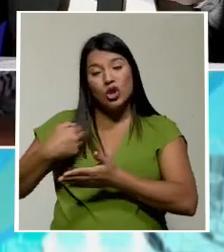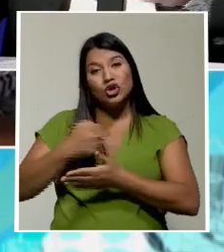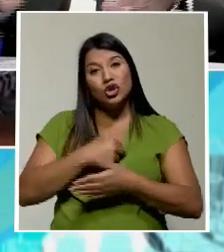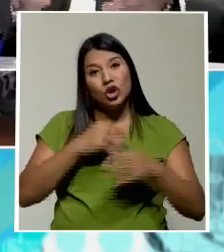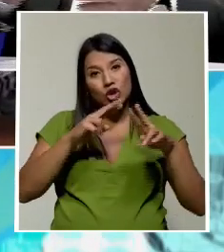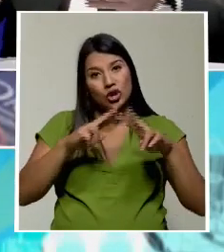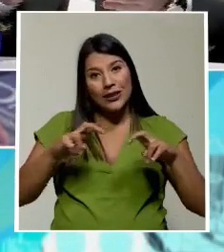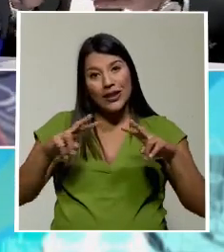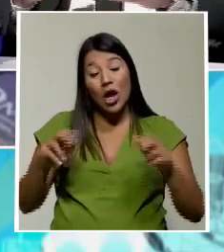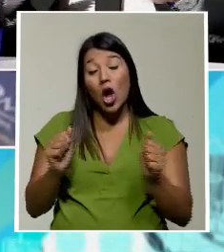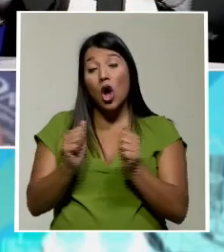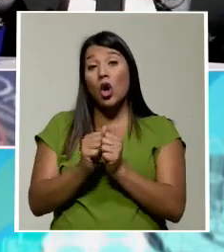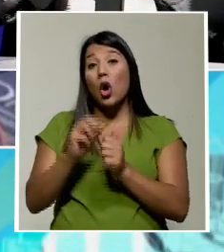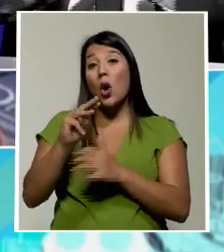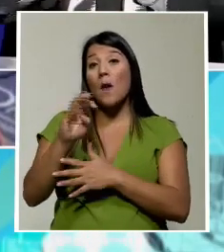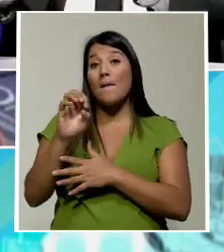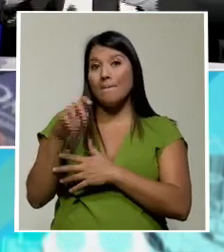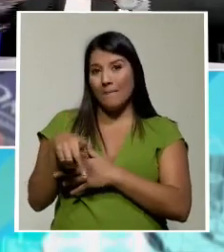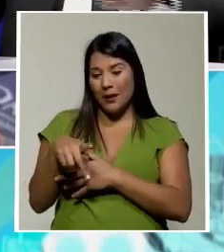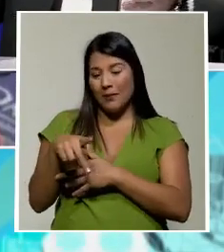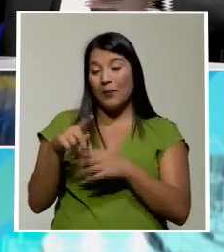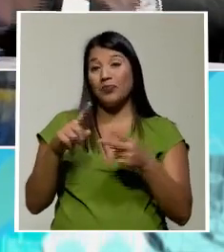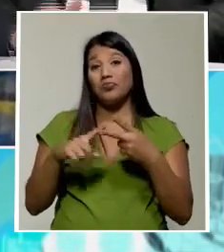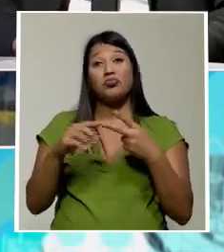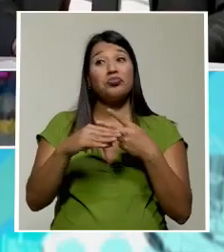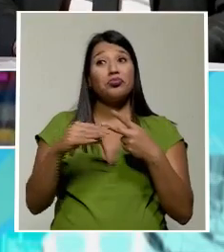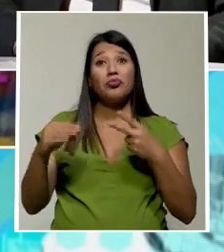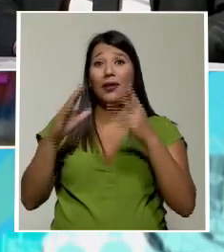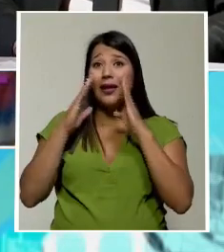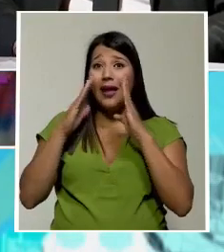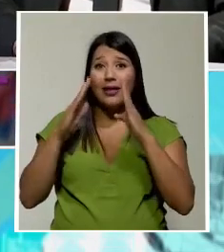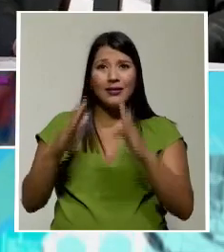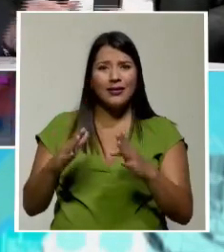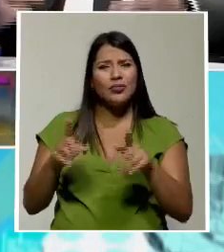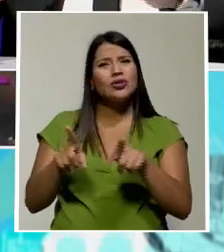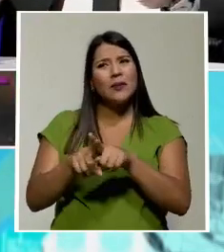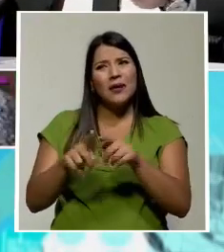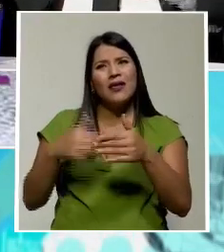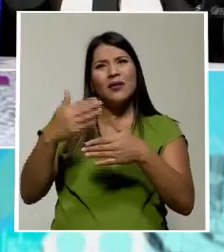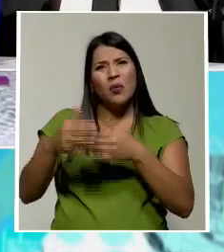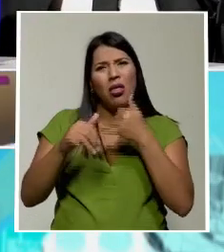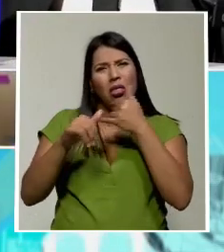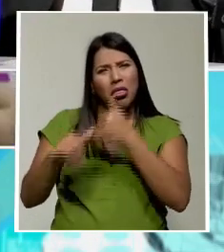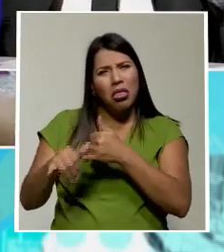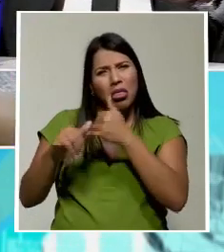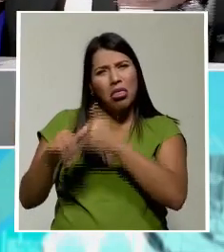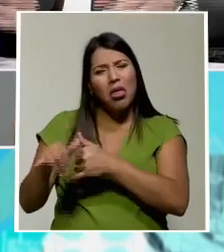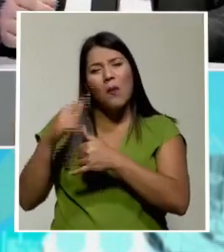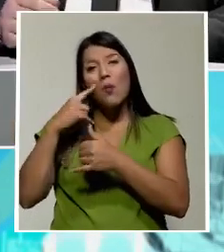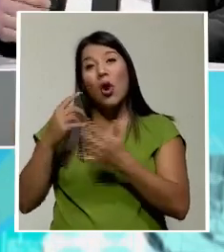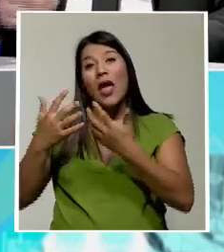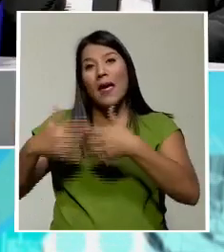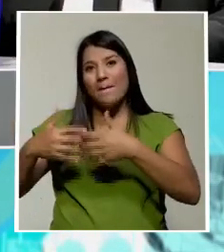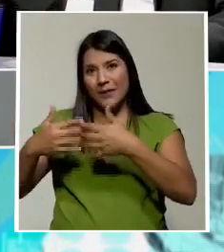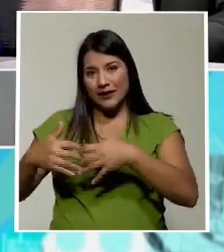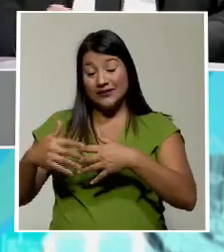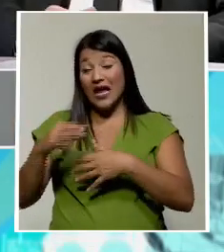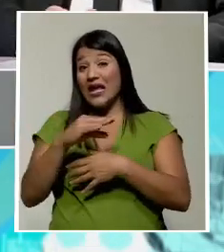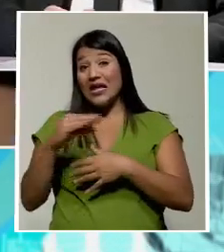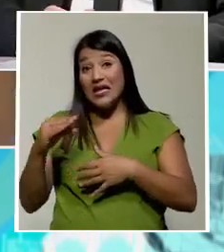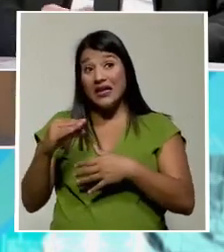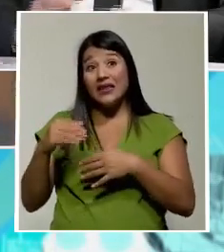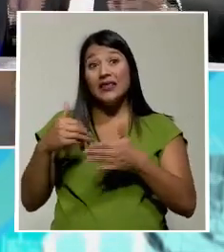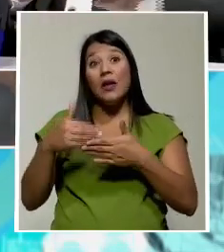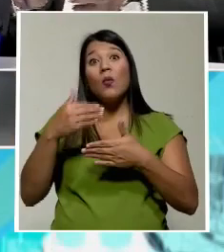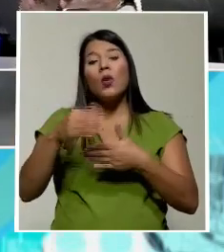objeción al cartel que establecieron los oferentes, típico de estos procesos de contratación, y las recomendaciones de adjudicación también fueron